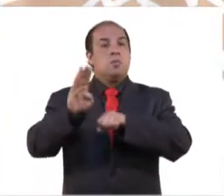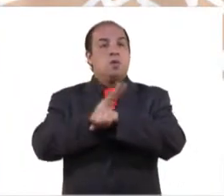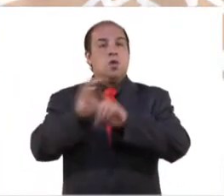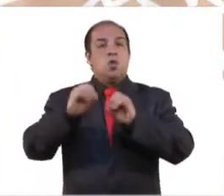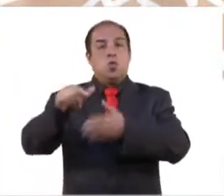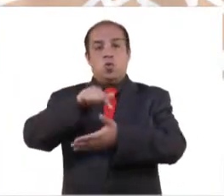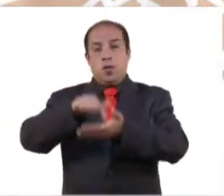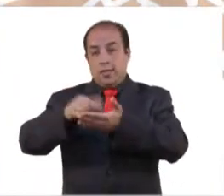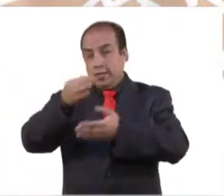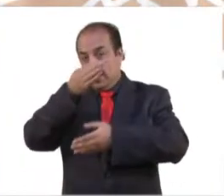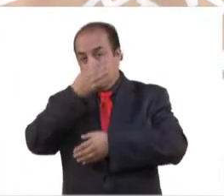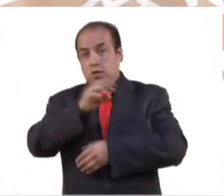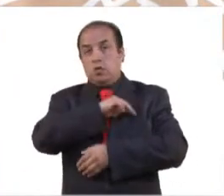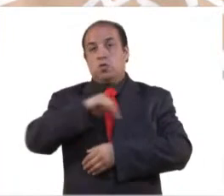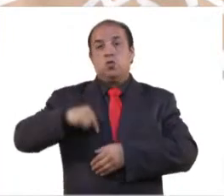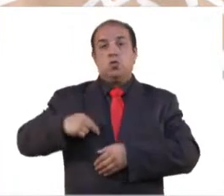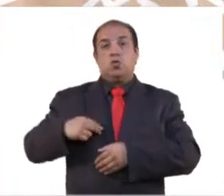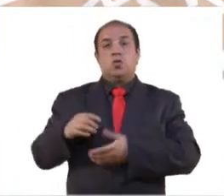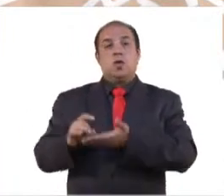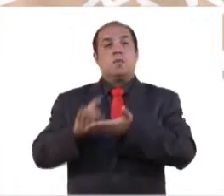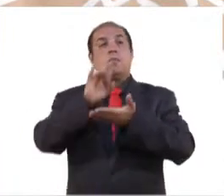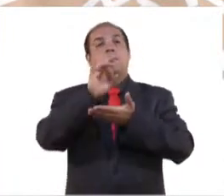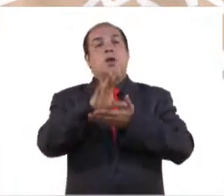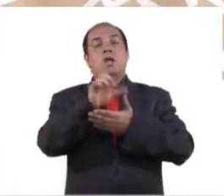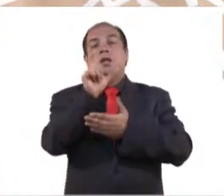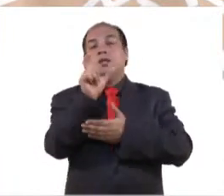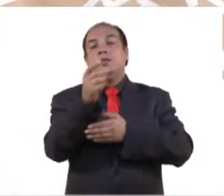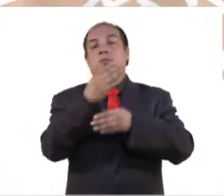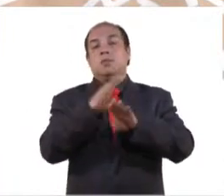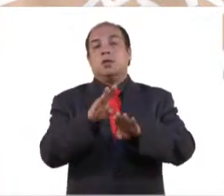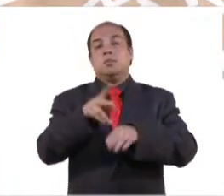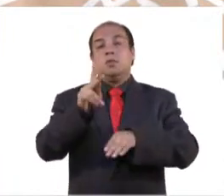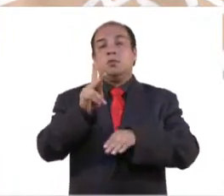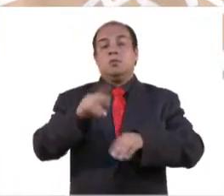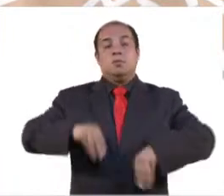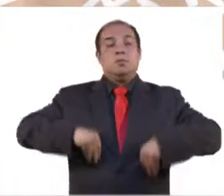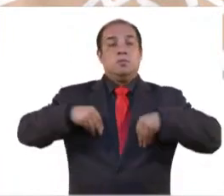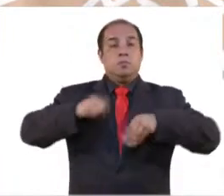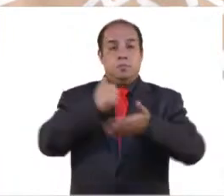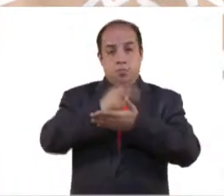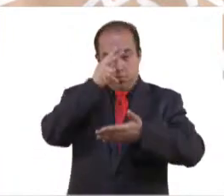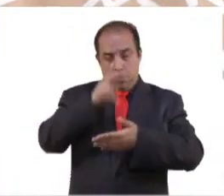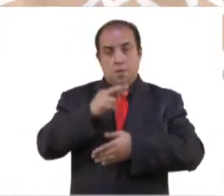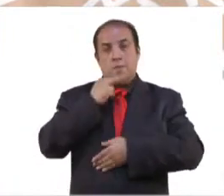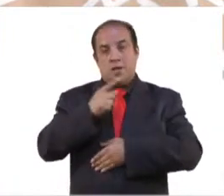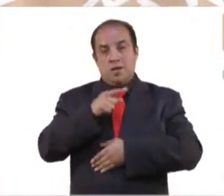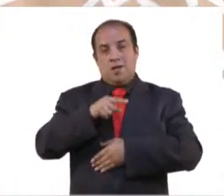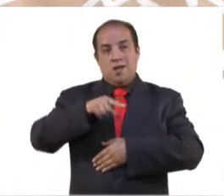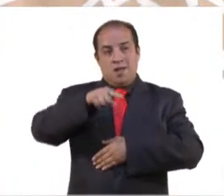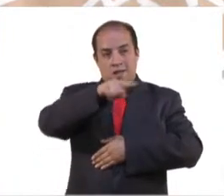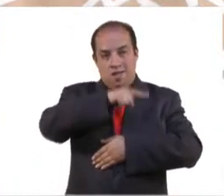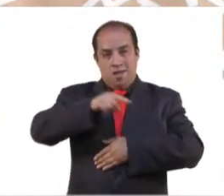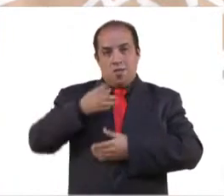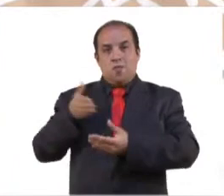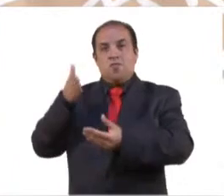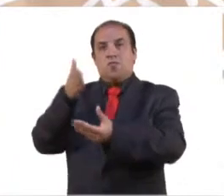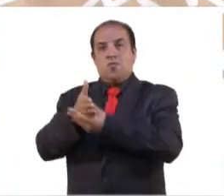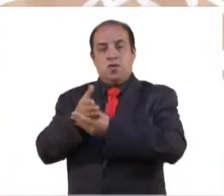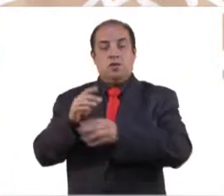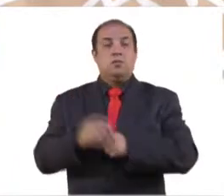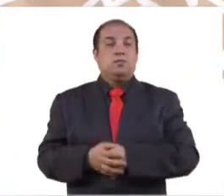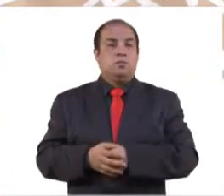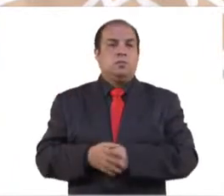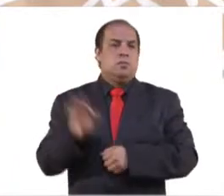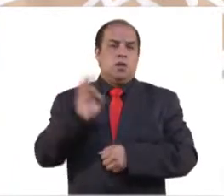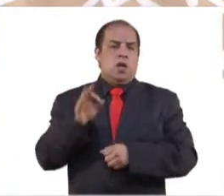más cercano para que nosotros le acerquemos la tarjeta. Pero estando en la Ciudad de México, lo ideal sería que fueran ellos directamente, aunque hoy ya no